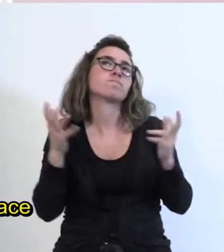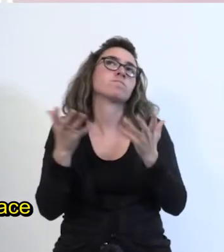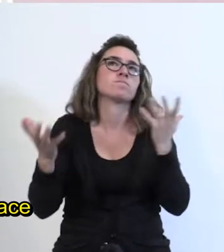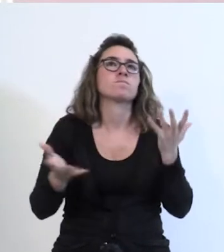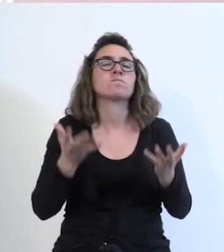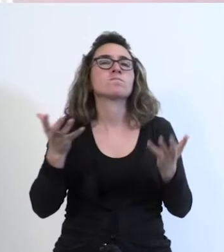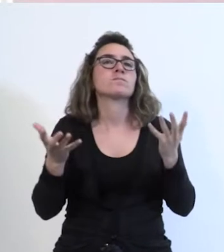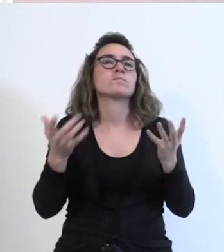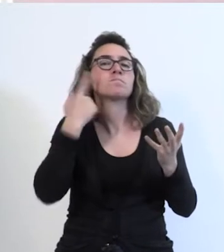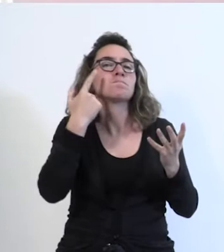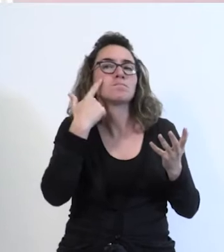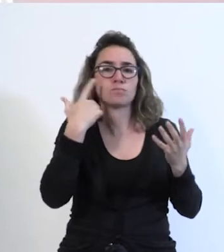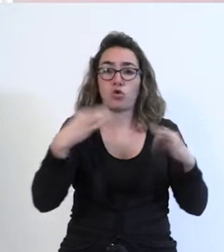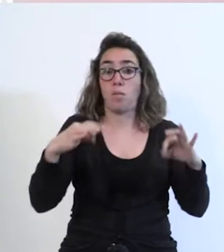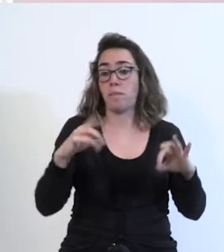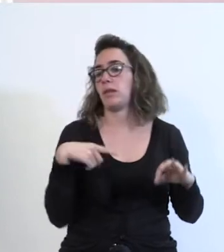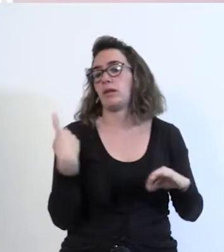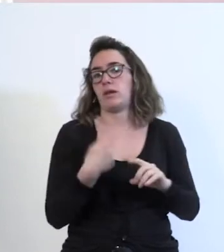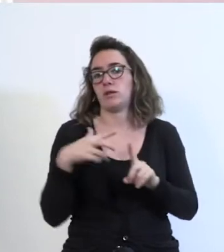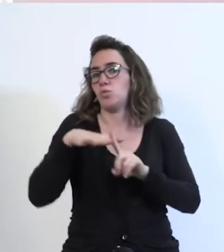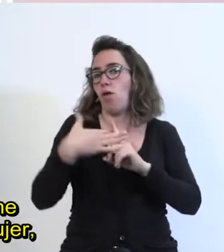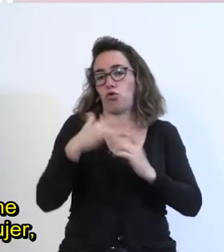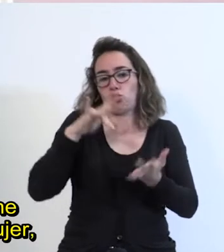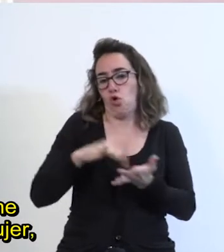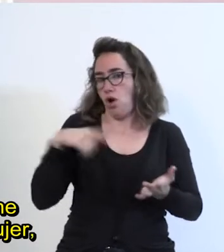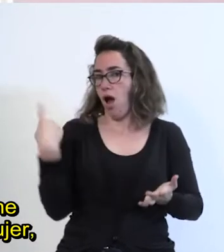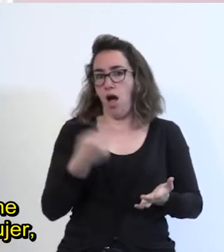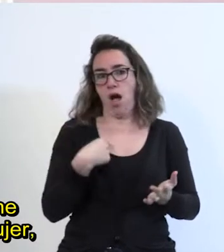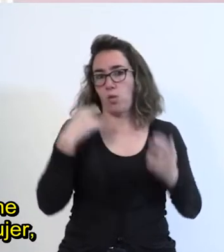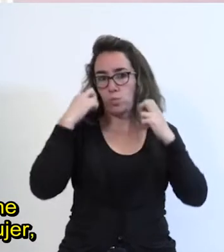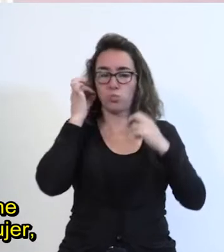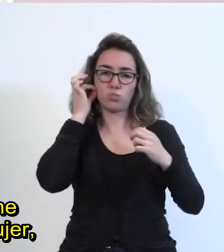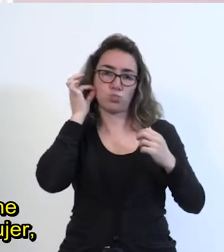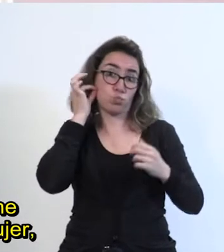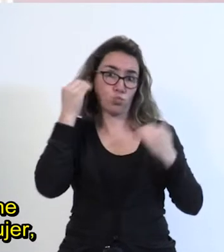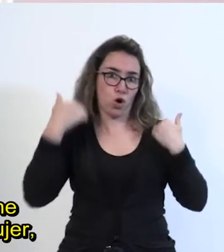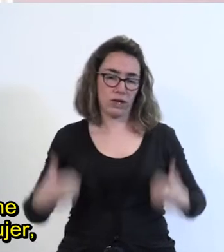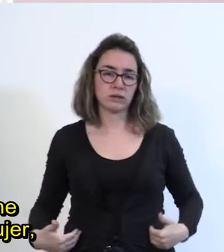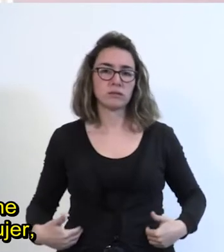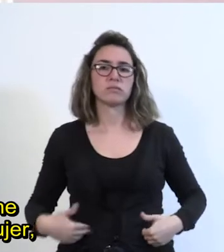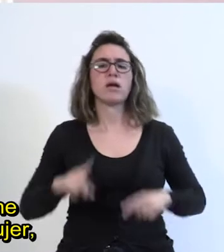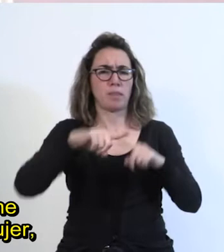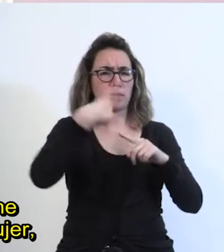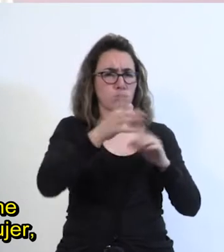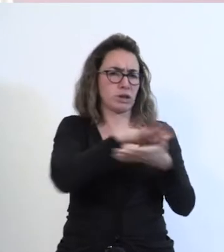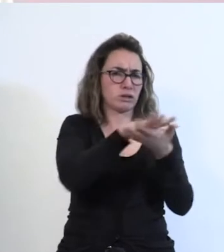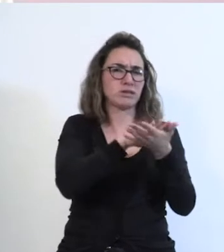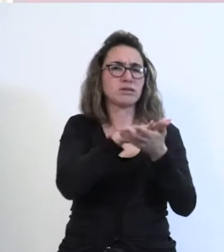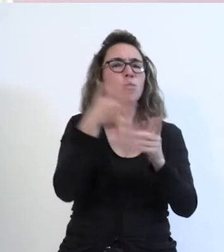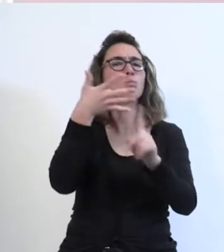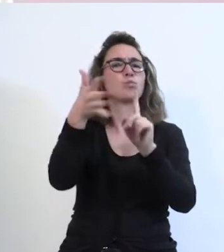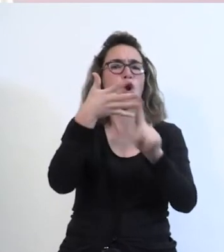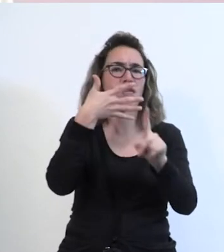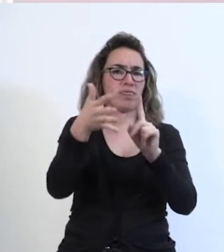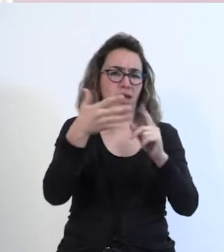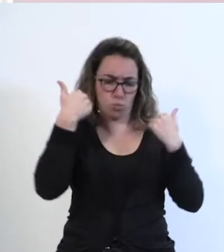que, volvemos a decir, que suelen ser situaciones que vivimos las mujeres. Vamos a entrar luego en lo que supone la violencia hacia el cuerpo de la mujer, el hecho de que